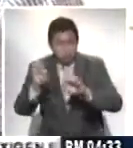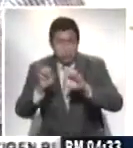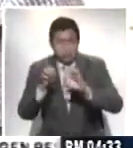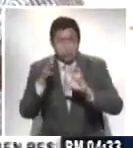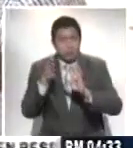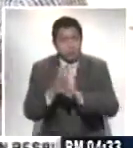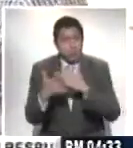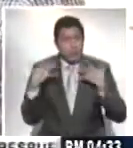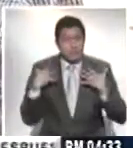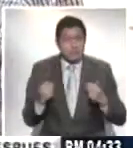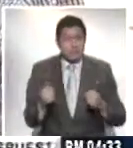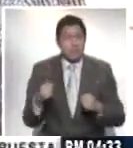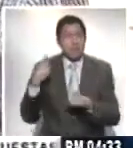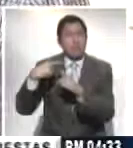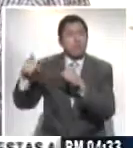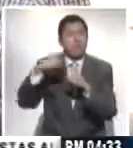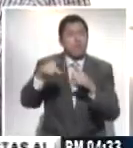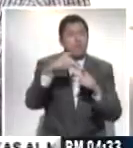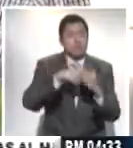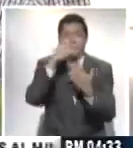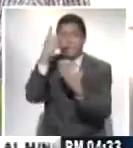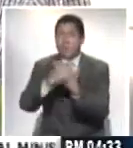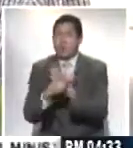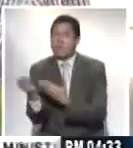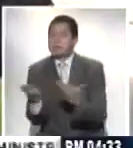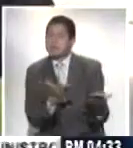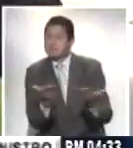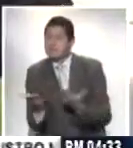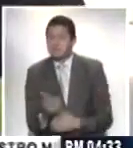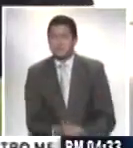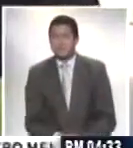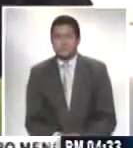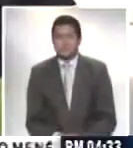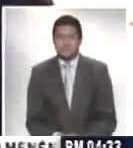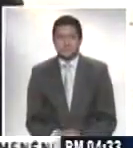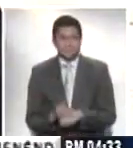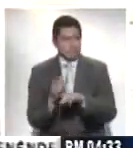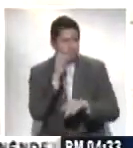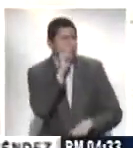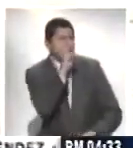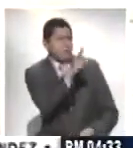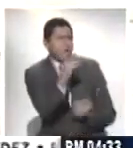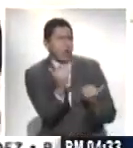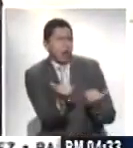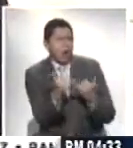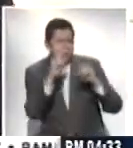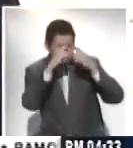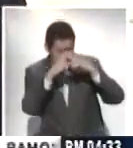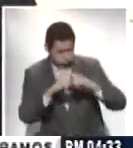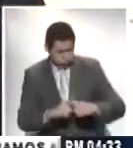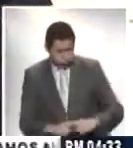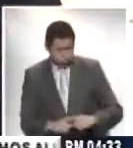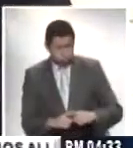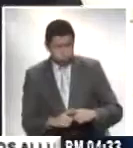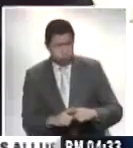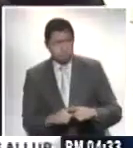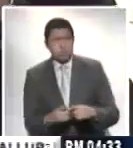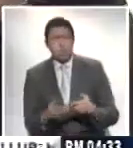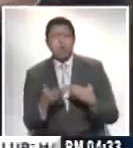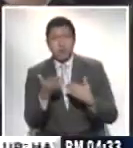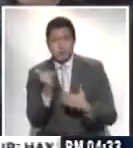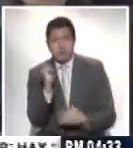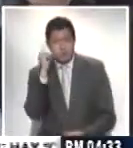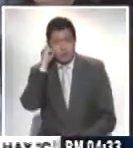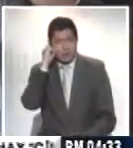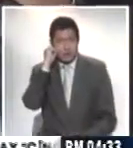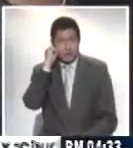salud de las acciones de los diferentes programas y servicios. Lo que nosotros estamos viendo, esas cifras que nos está ofreciendo y